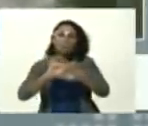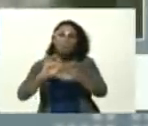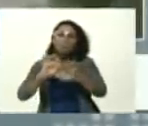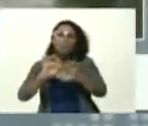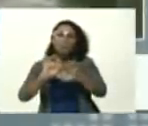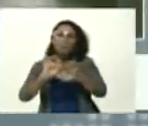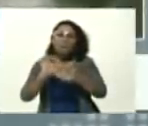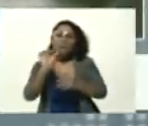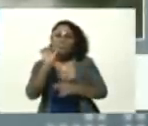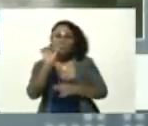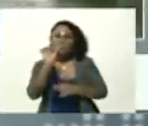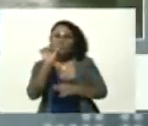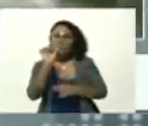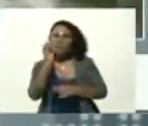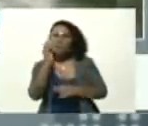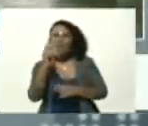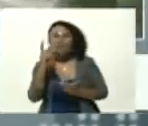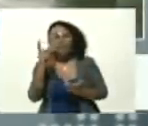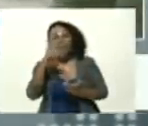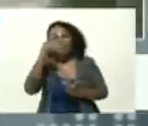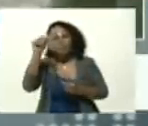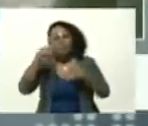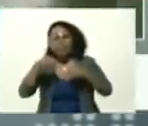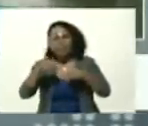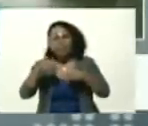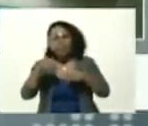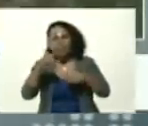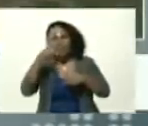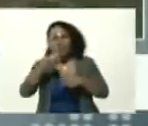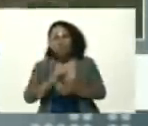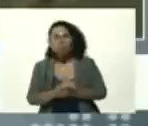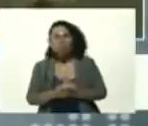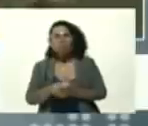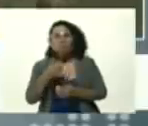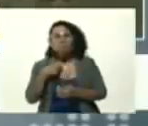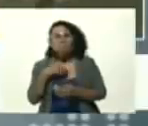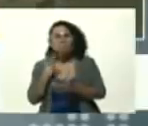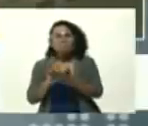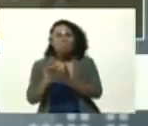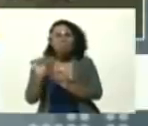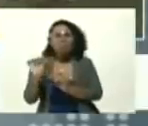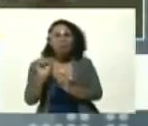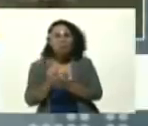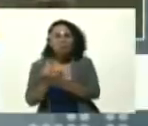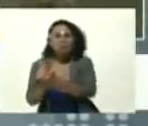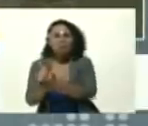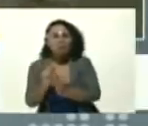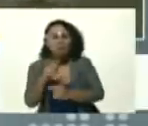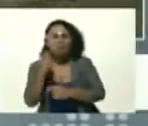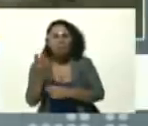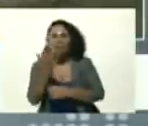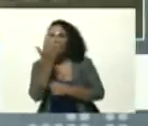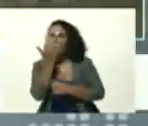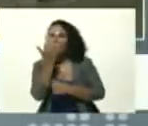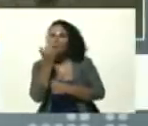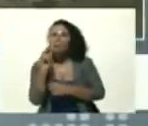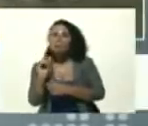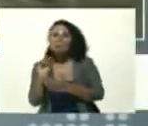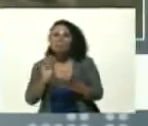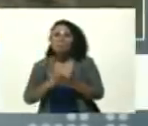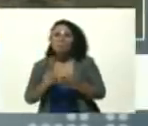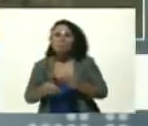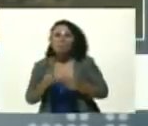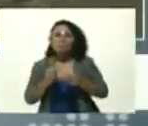Y un poquito a Nicolás Maduro por ahí, en estos años. Me pueden poner por ahí un poquito la ayuda que le di a García Carneiro para